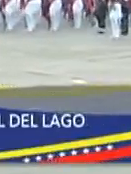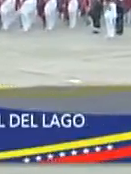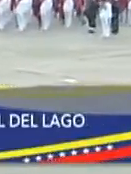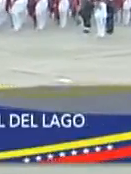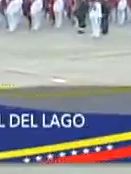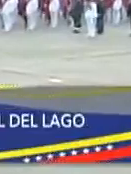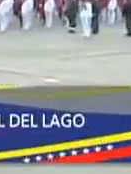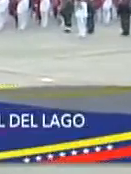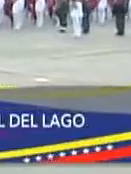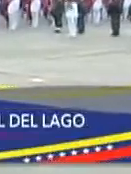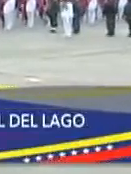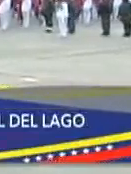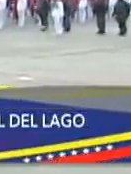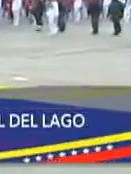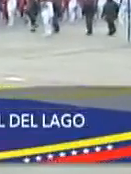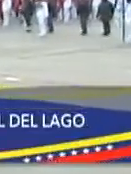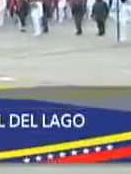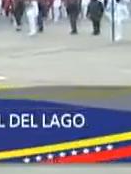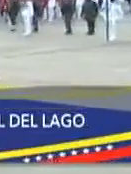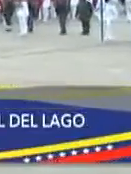así que